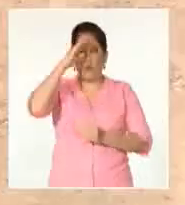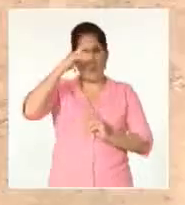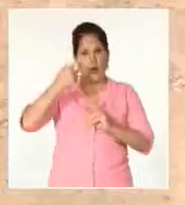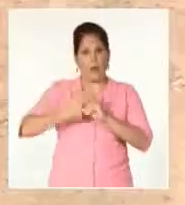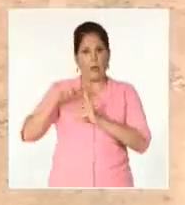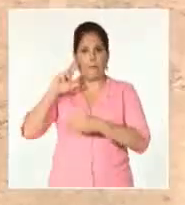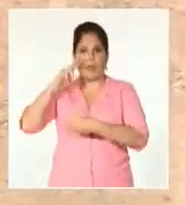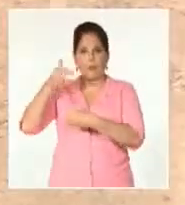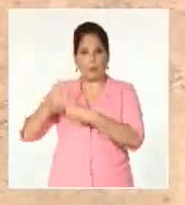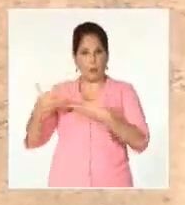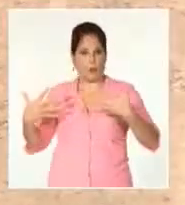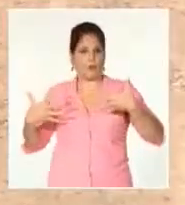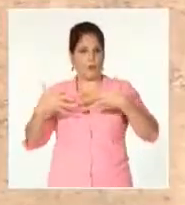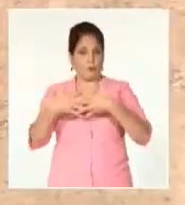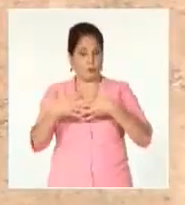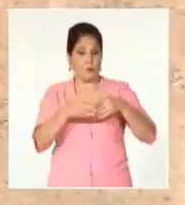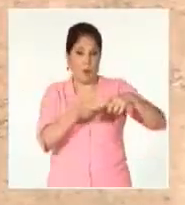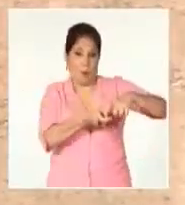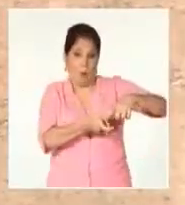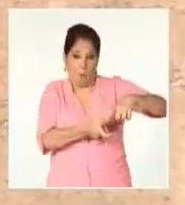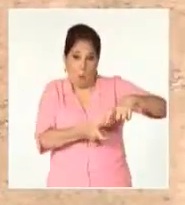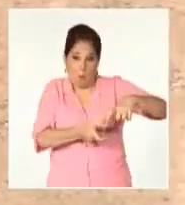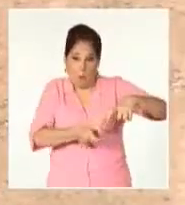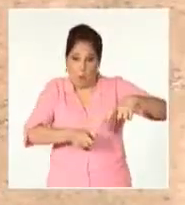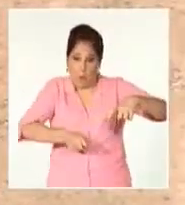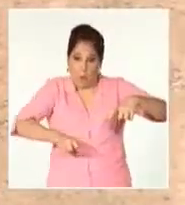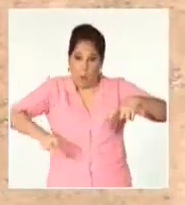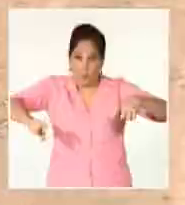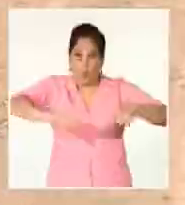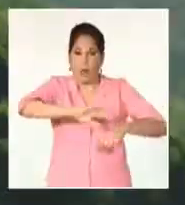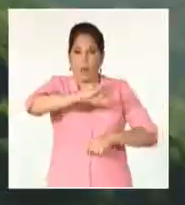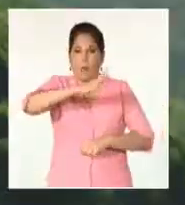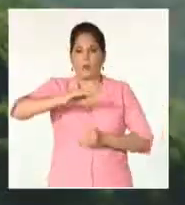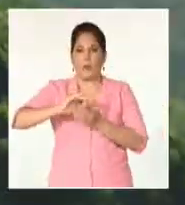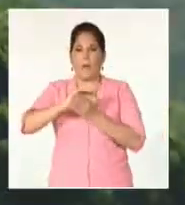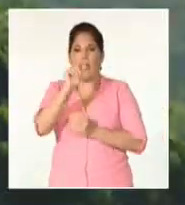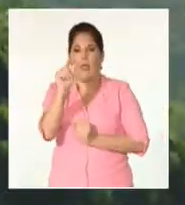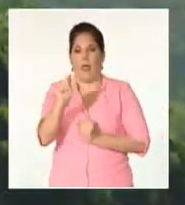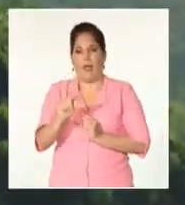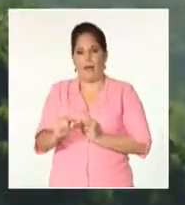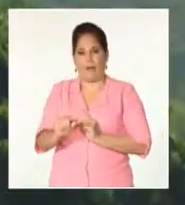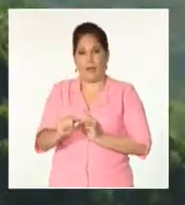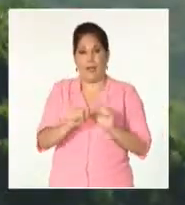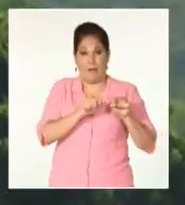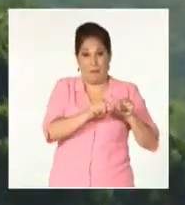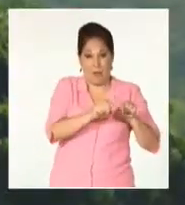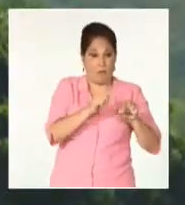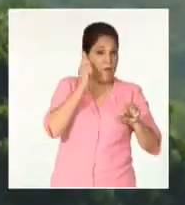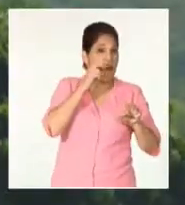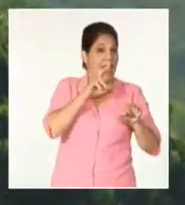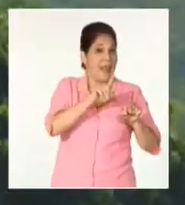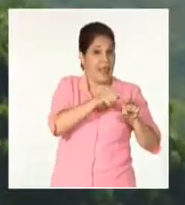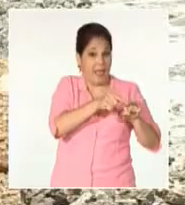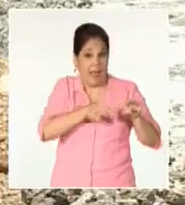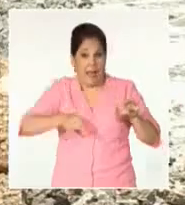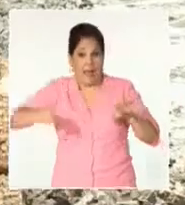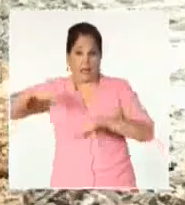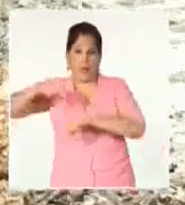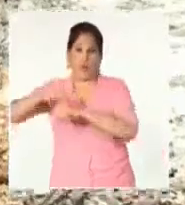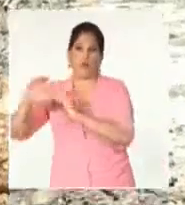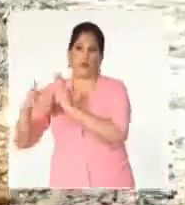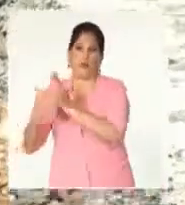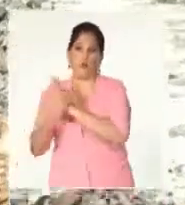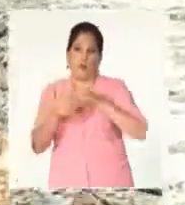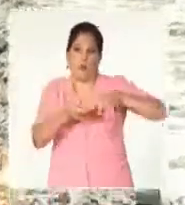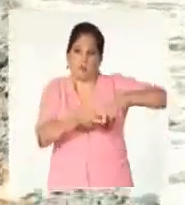Petróleo. Su trazado atraviesa la costa norte mayabequense desde el Fraile hasta Puerto Escondido.